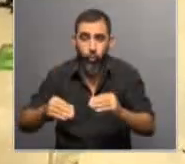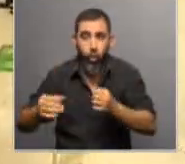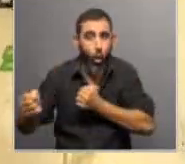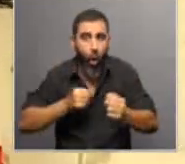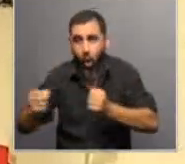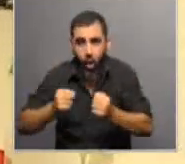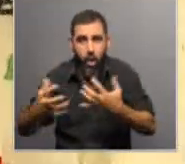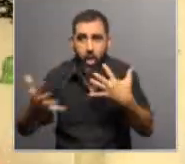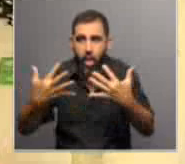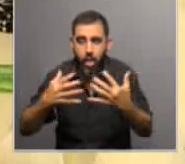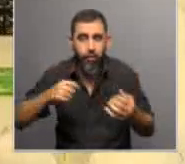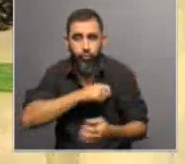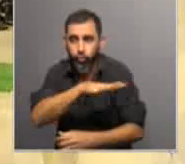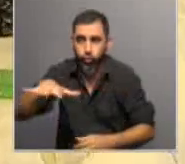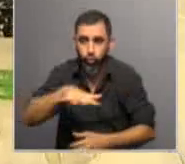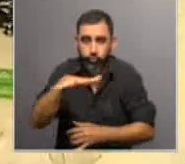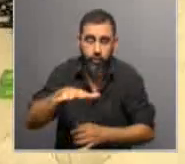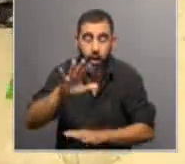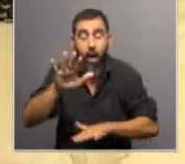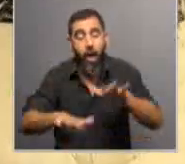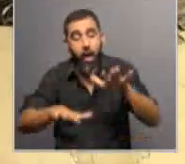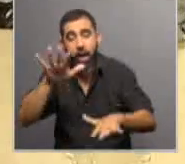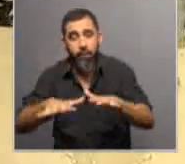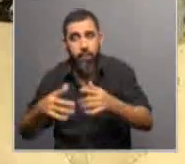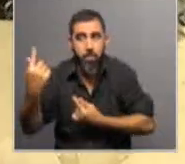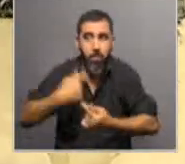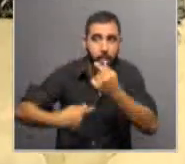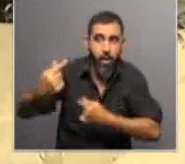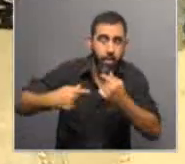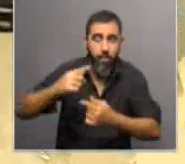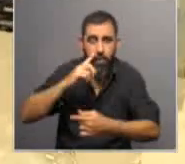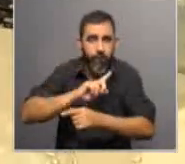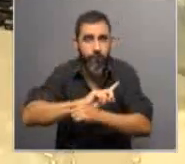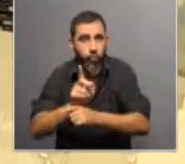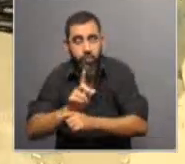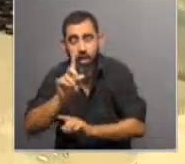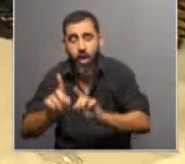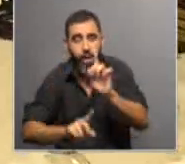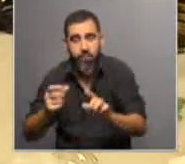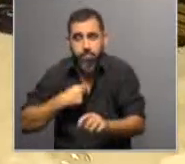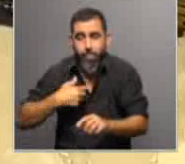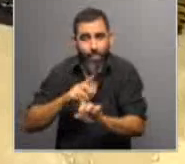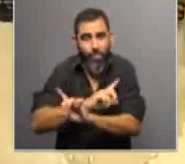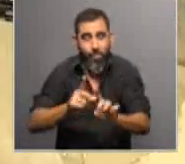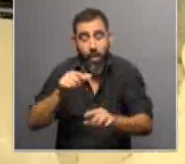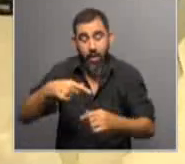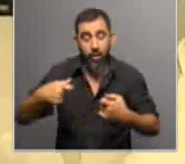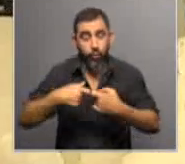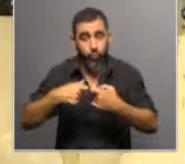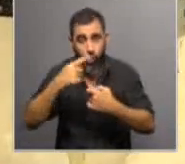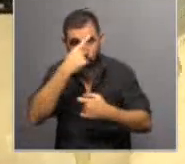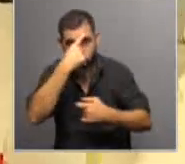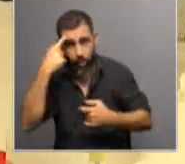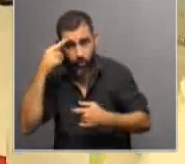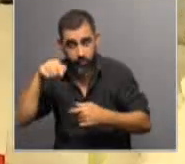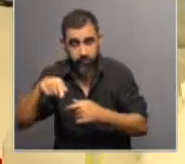hoy por hoy, la sociedad, ¿no? Como que a veces nos exige ir a un ritmo que no es el propio. Y bueno, acá en la Asociación Down, como dice